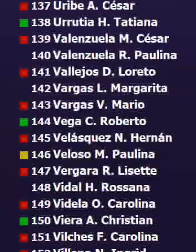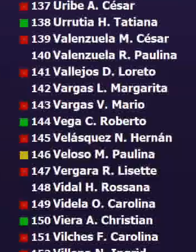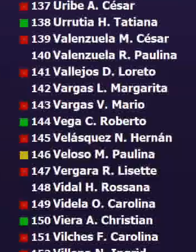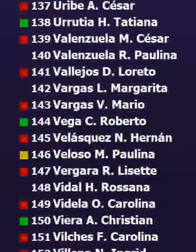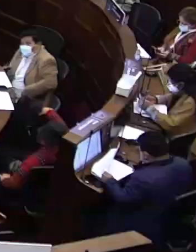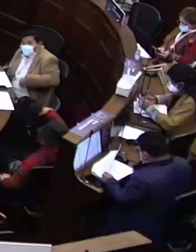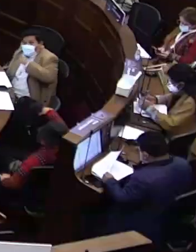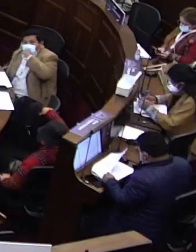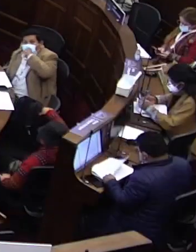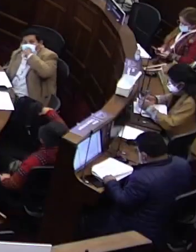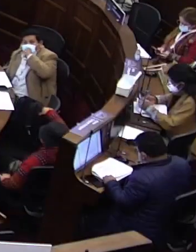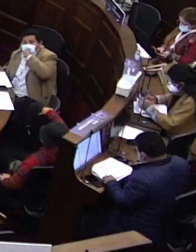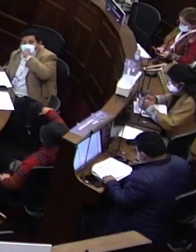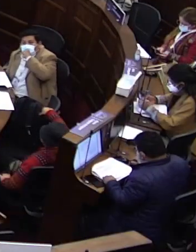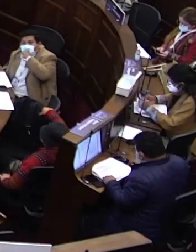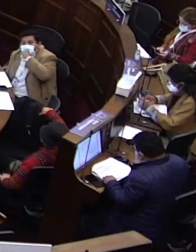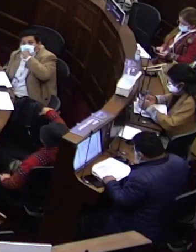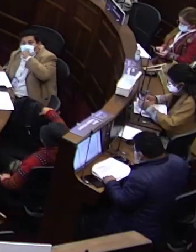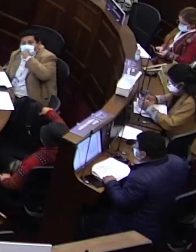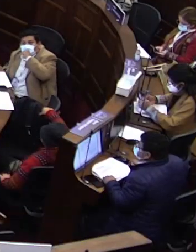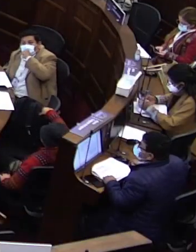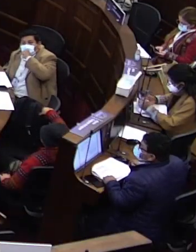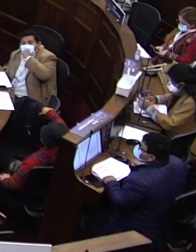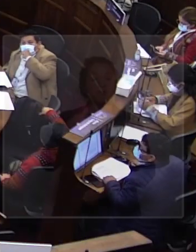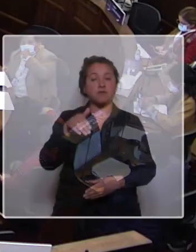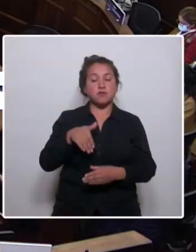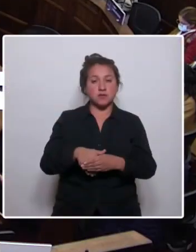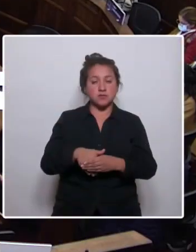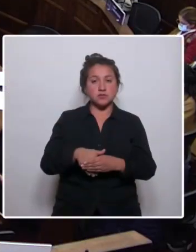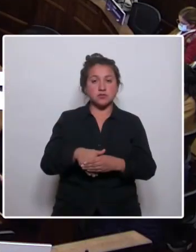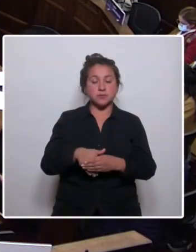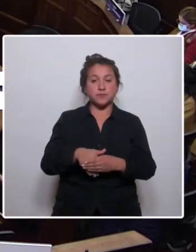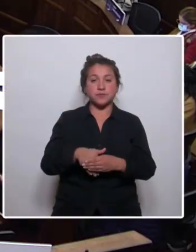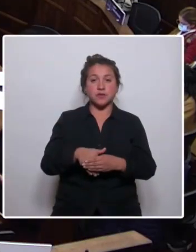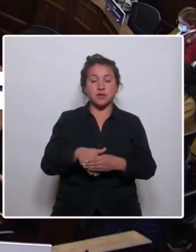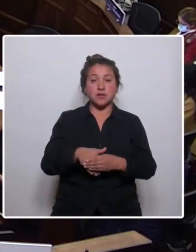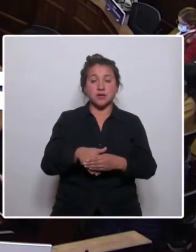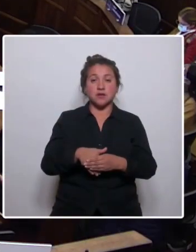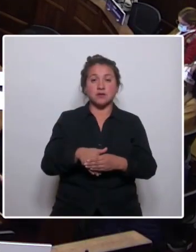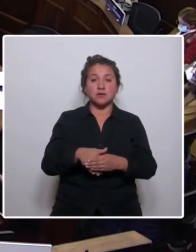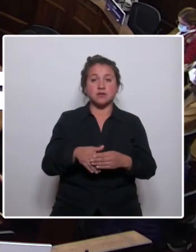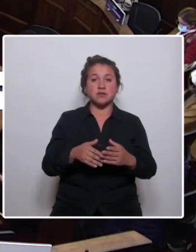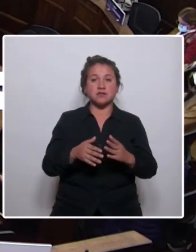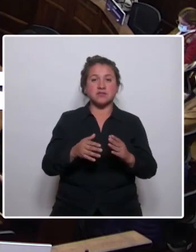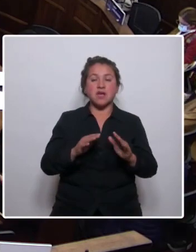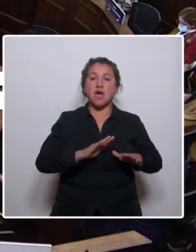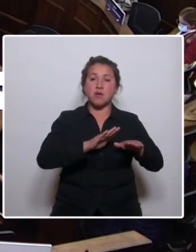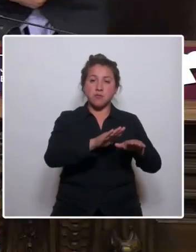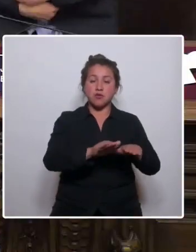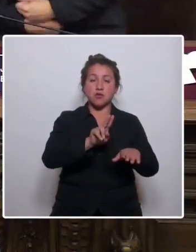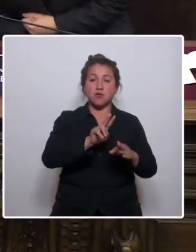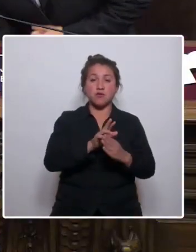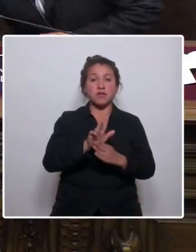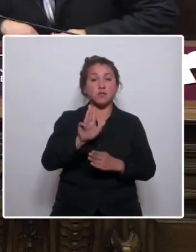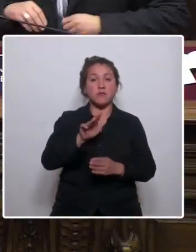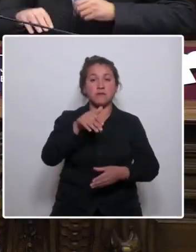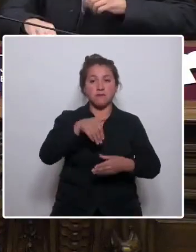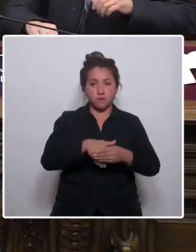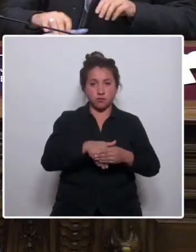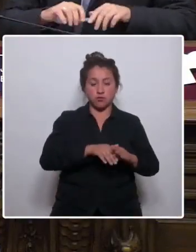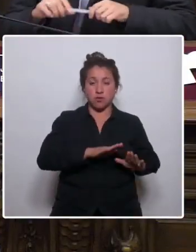Bien, el precepto en votación obtuvo las siguientes preferencias: 29 votos a